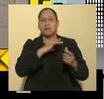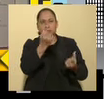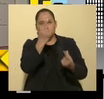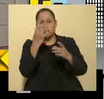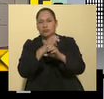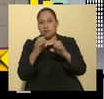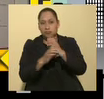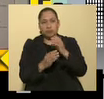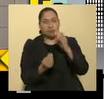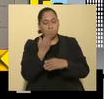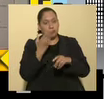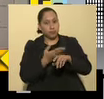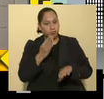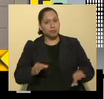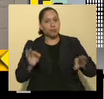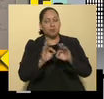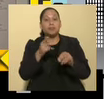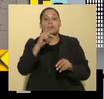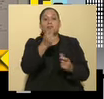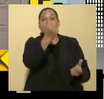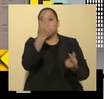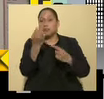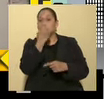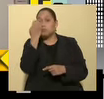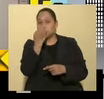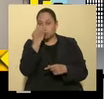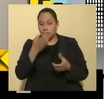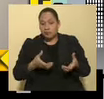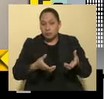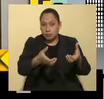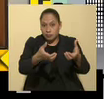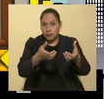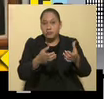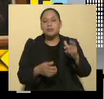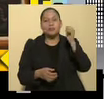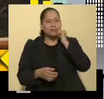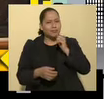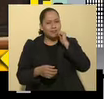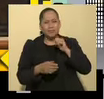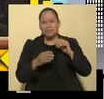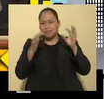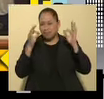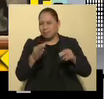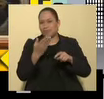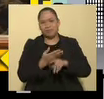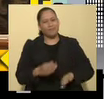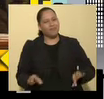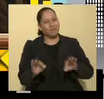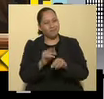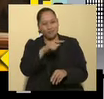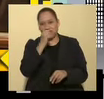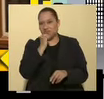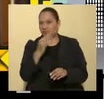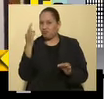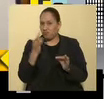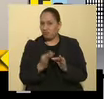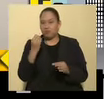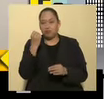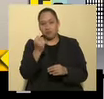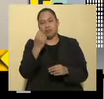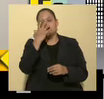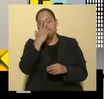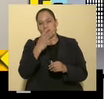importantes, pero sin lugar a dudas las escuelas al aire libre tenían una precisión muy estricta, que eran